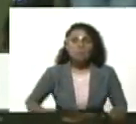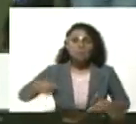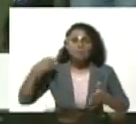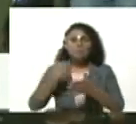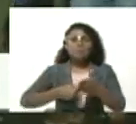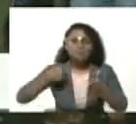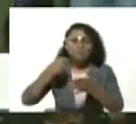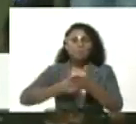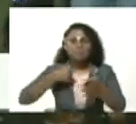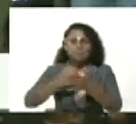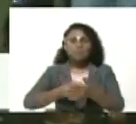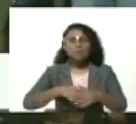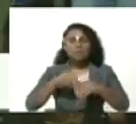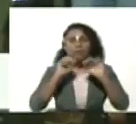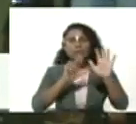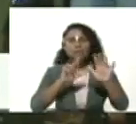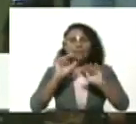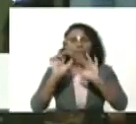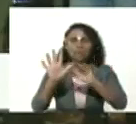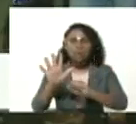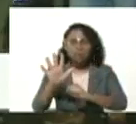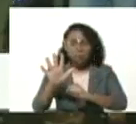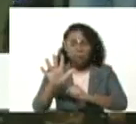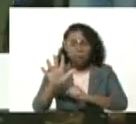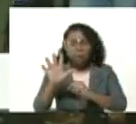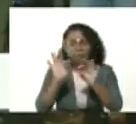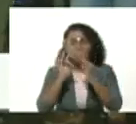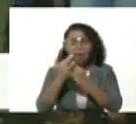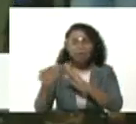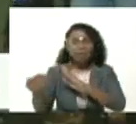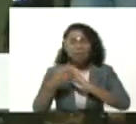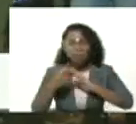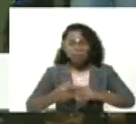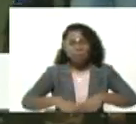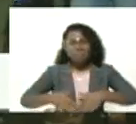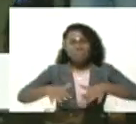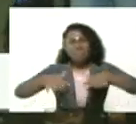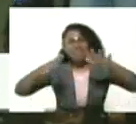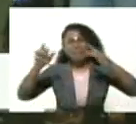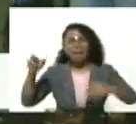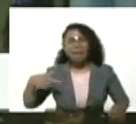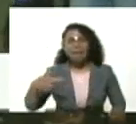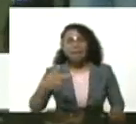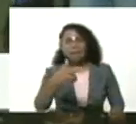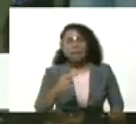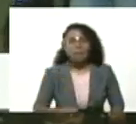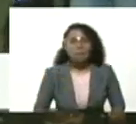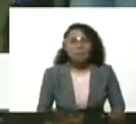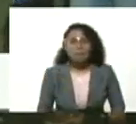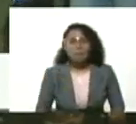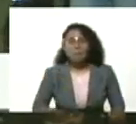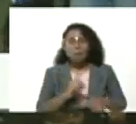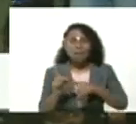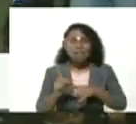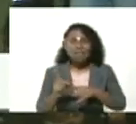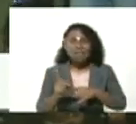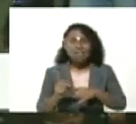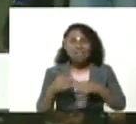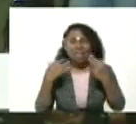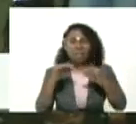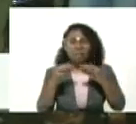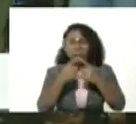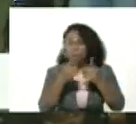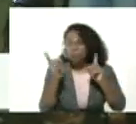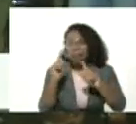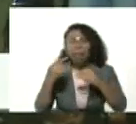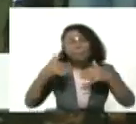luchando por estas 85 familias afectadas por la crecida del río Caroní, por este fenómeno natural que